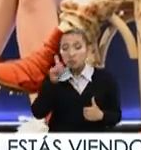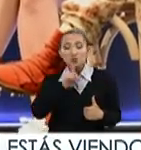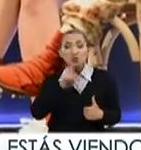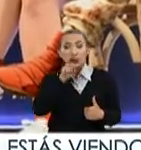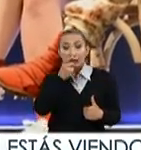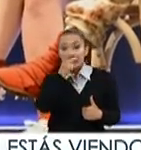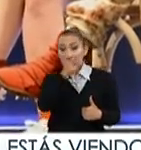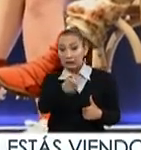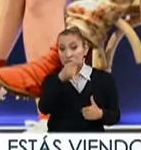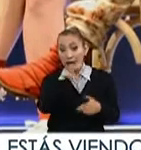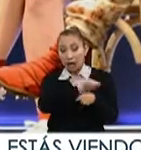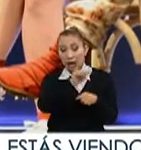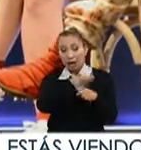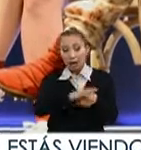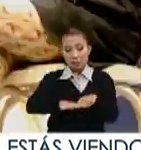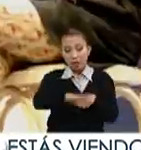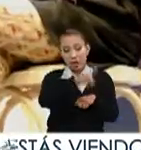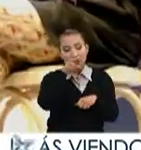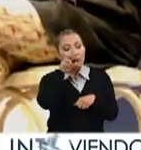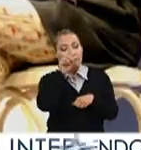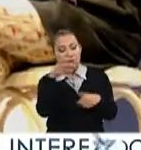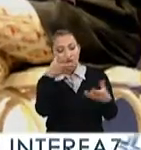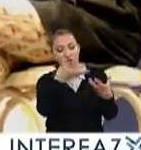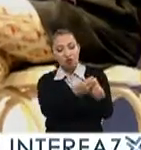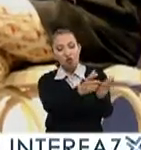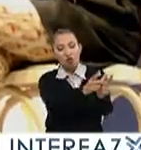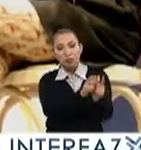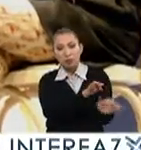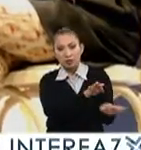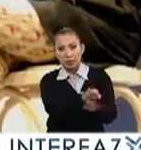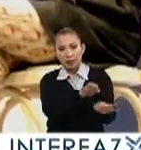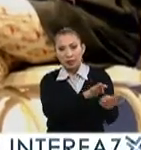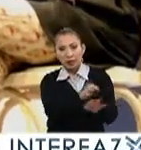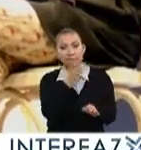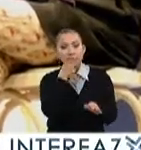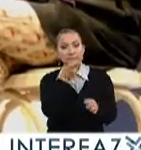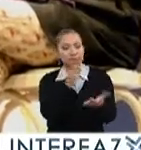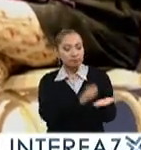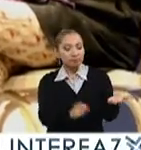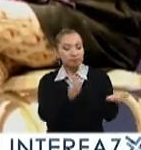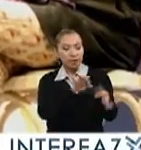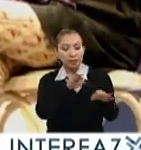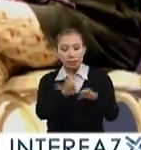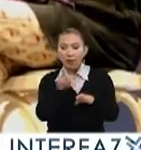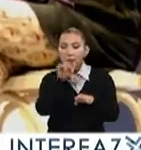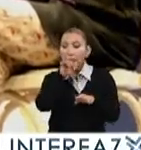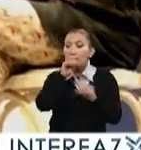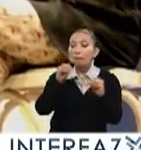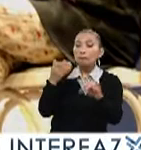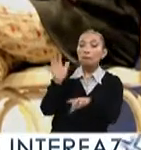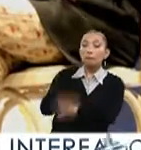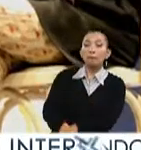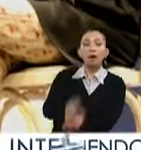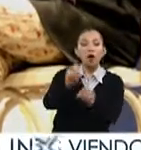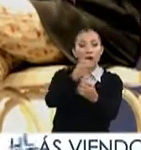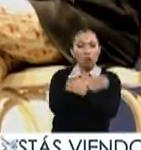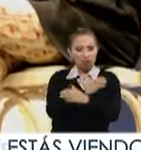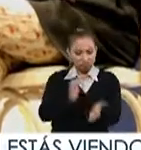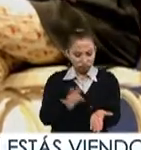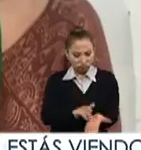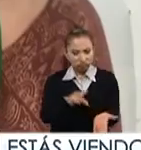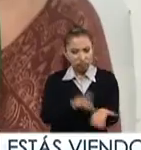escritora comentó que en Argentina, ella es parte de un colectivo de trabajadores de la palabra, que laboran contra el silenciamiento y en favor de la